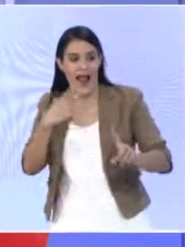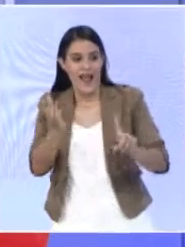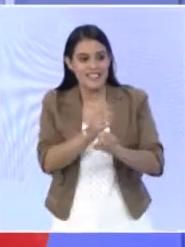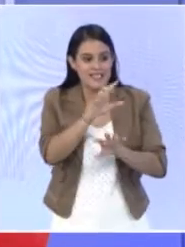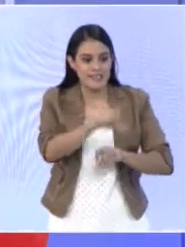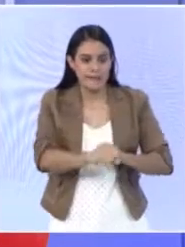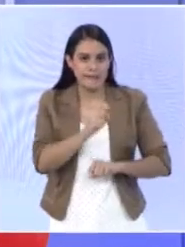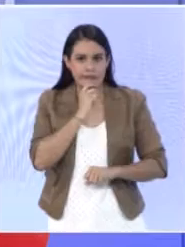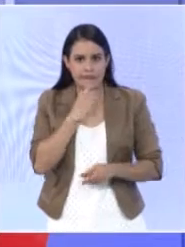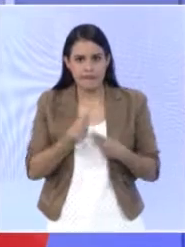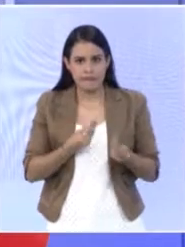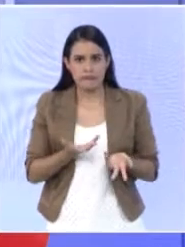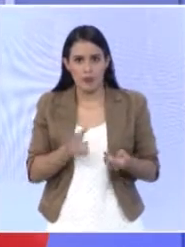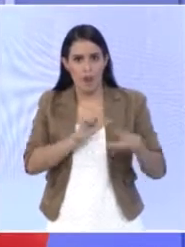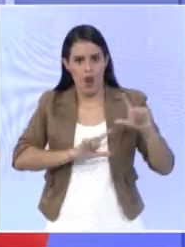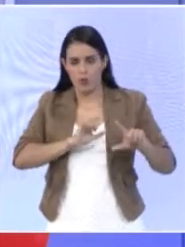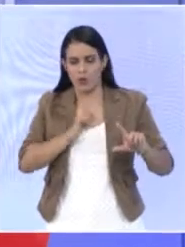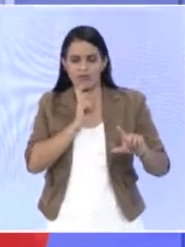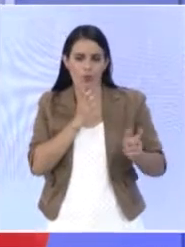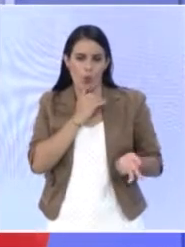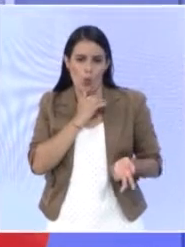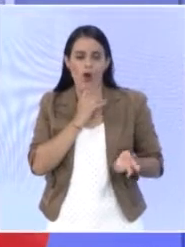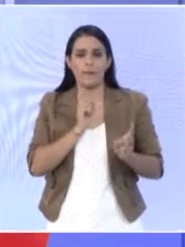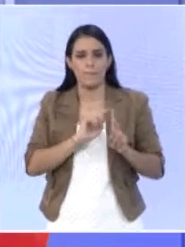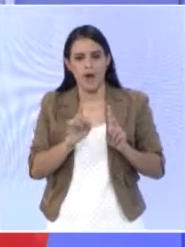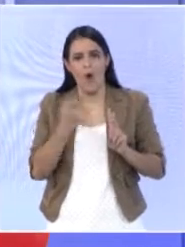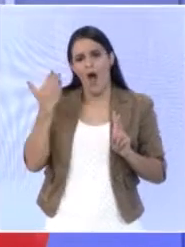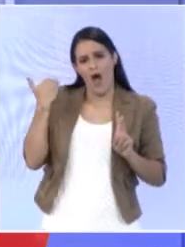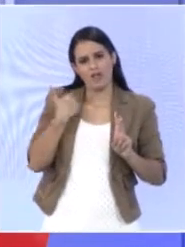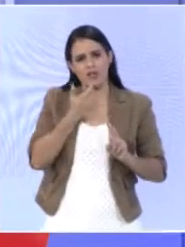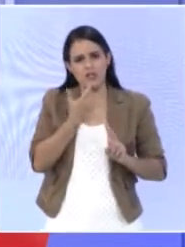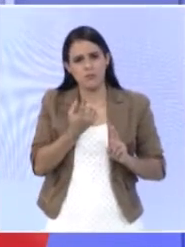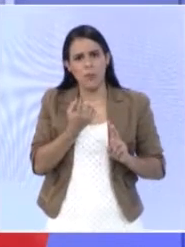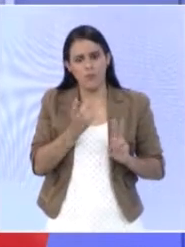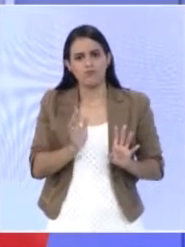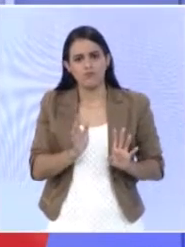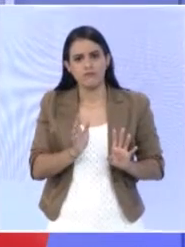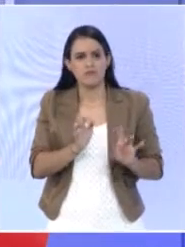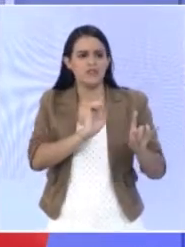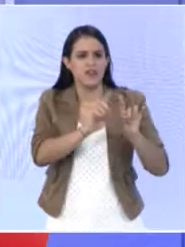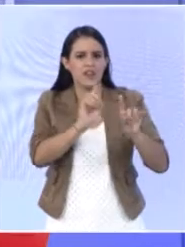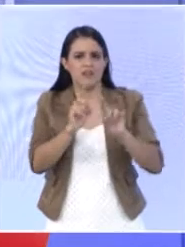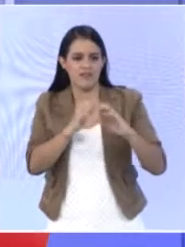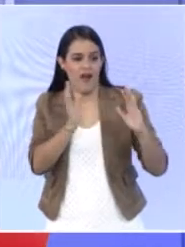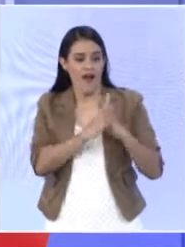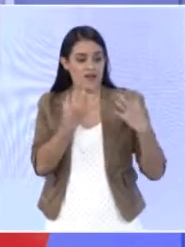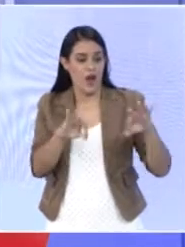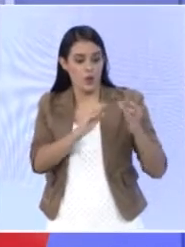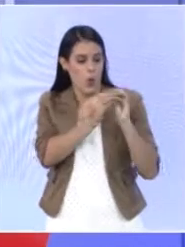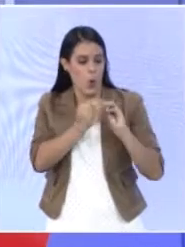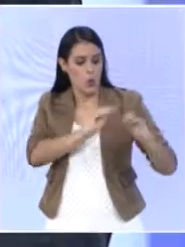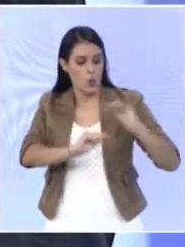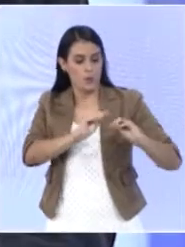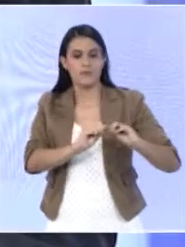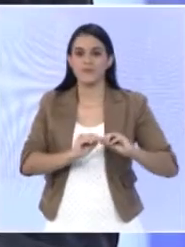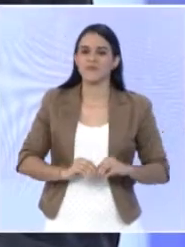conseguir un repelente de laboratorio pero hemos hablado en otras oportunidades que existen diferentes repelentes sean naturales que podemos hacer en casa